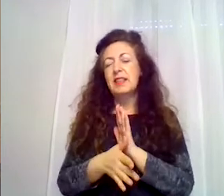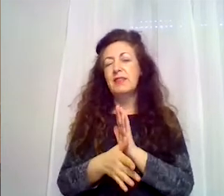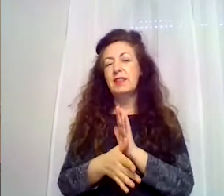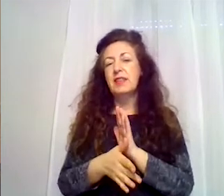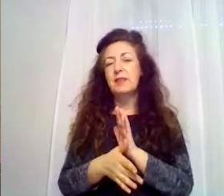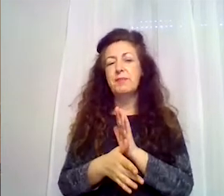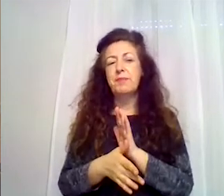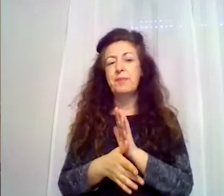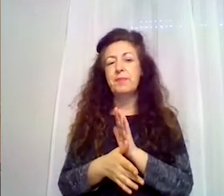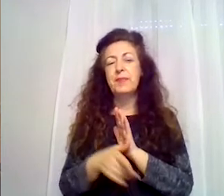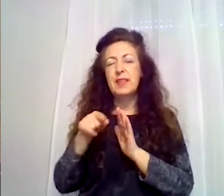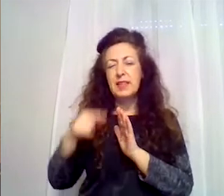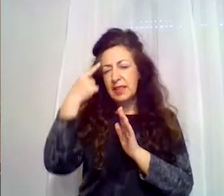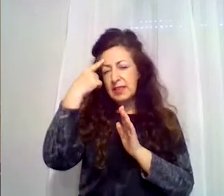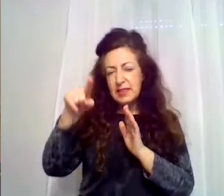tiene un problema